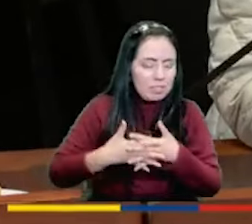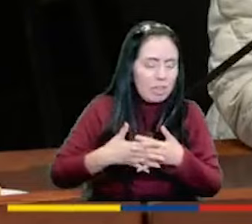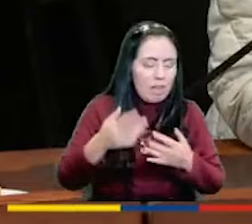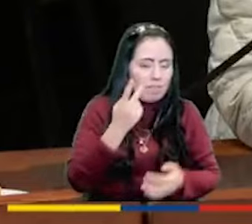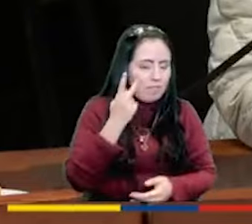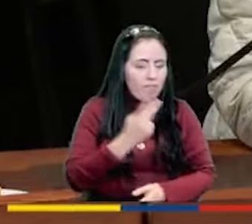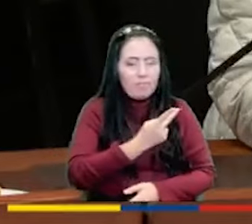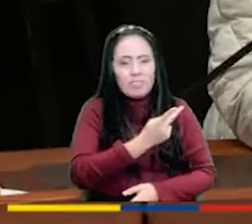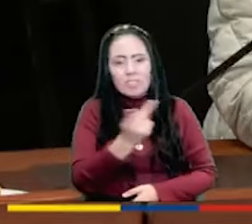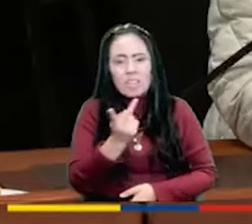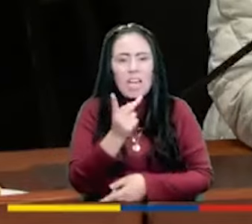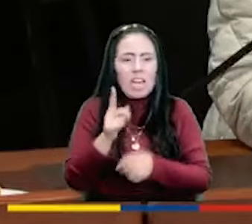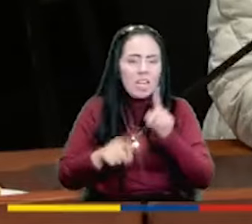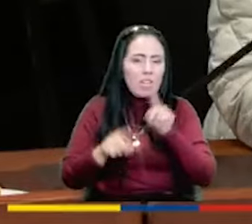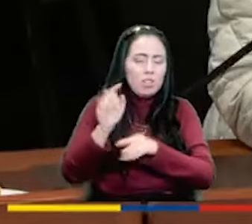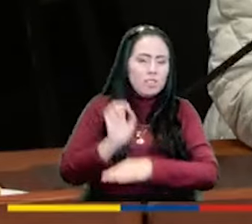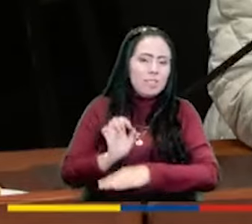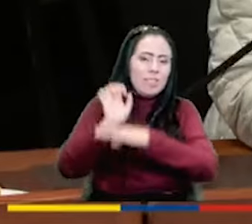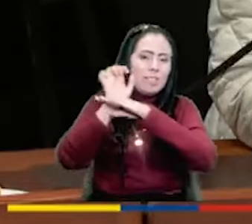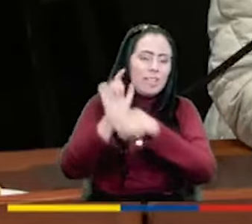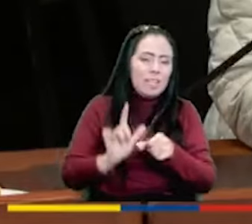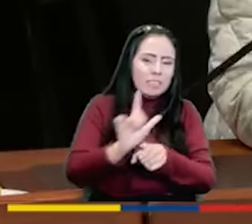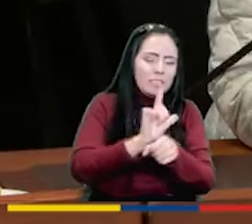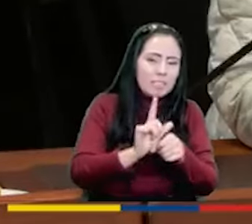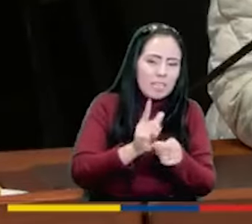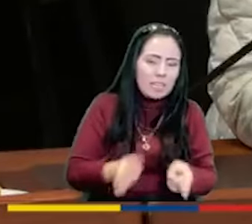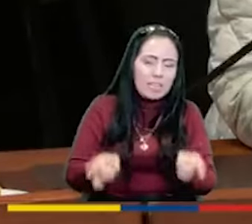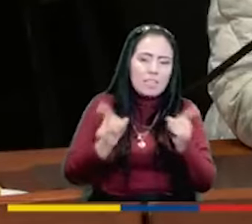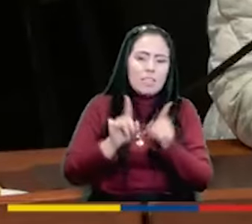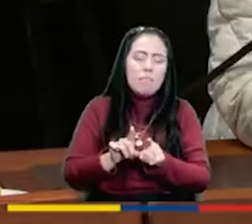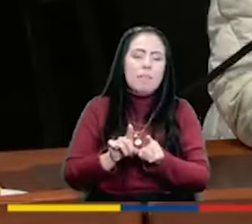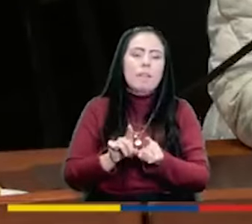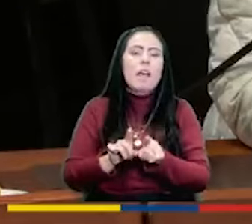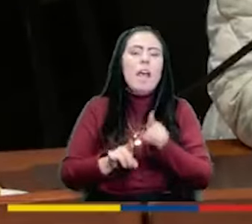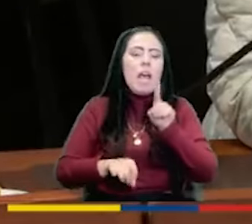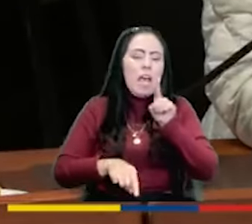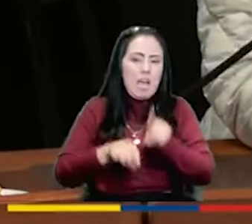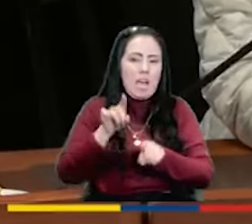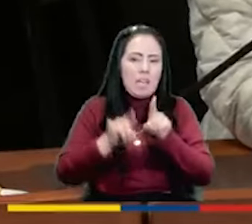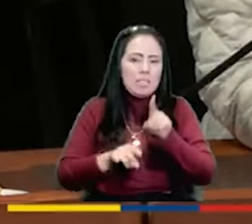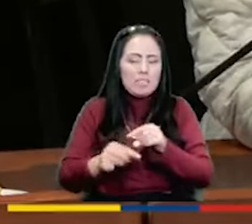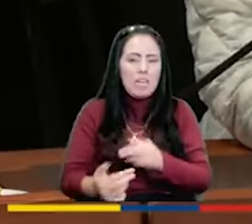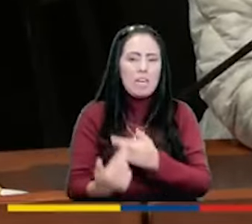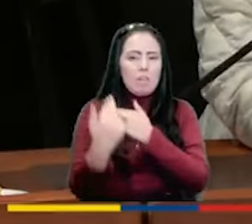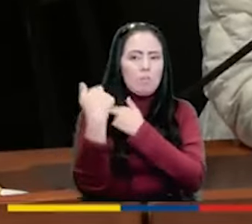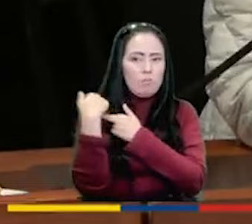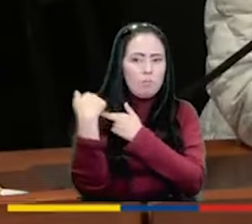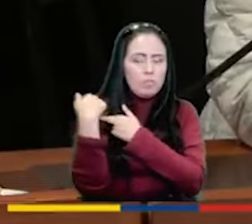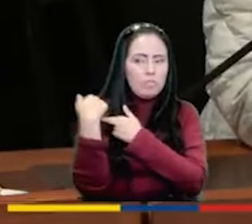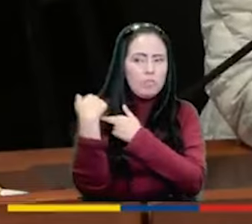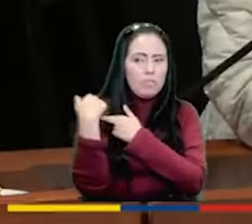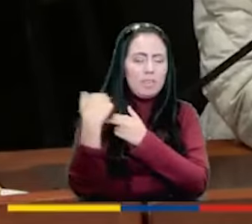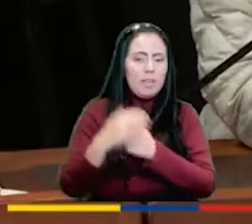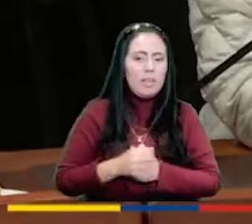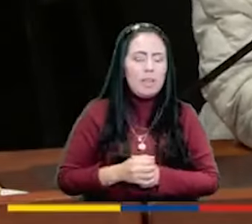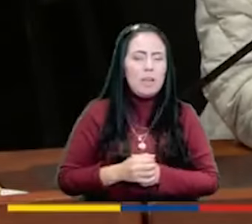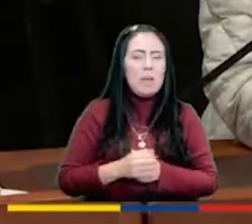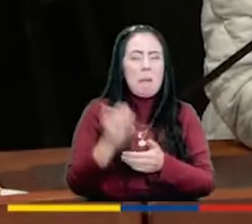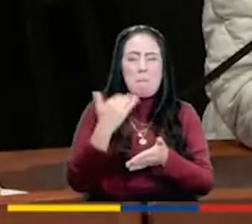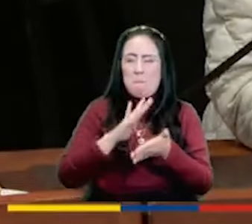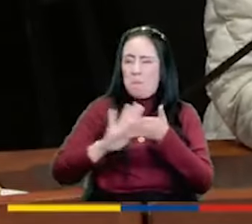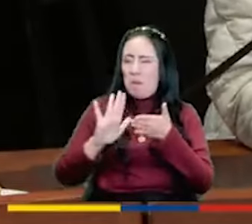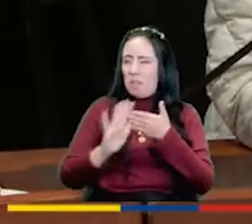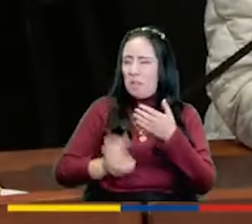visto algunas entidades locales que también tienen algún grado de responsabilidad, perdonen la